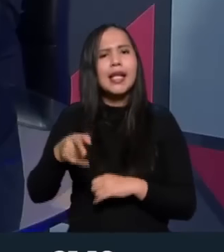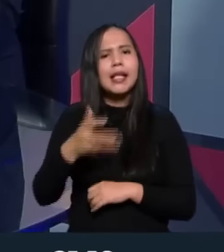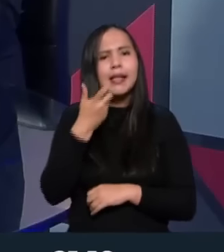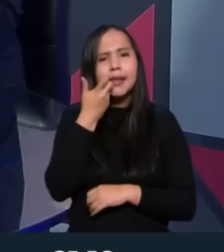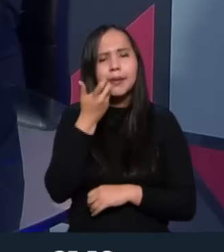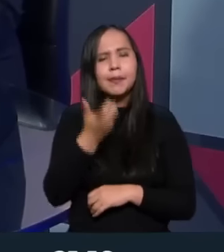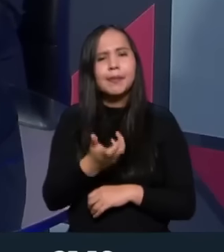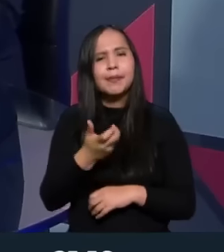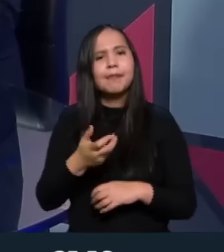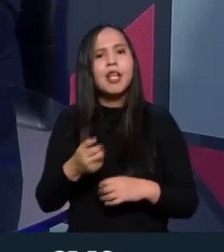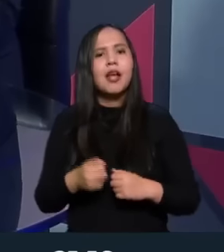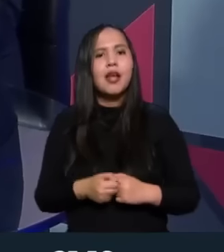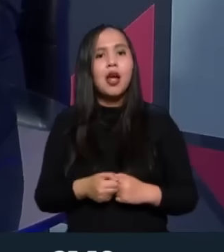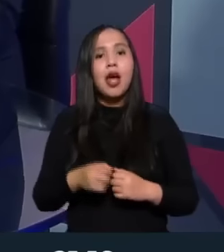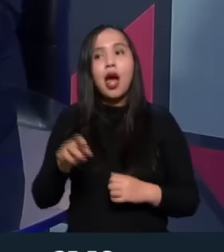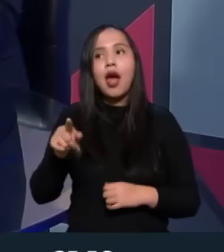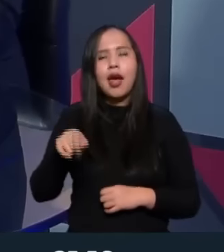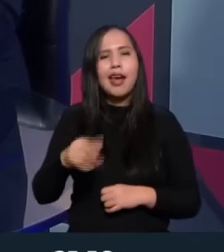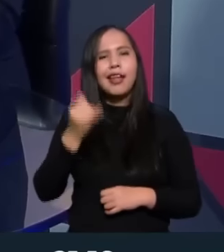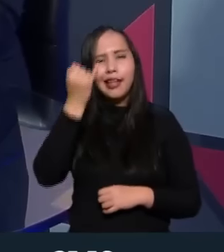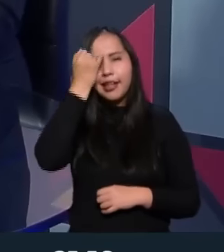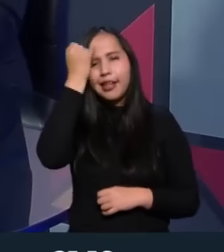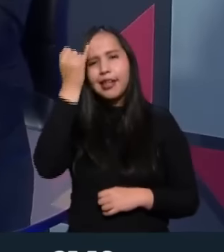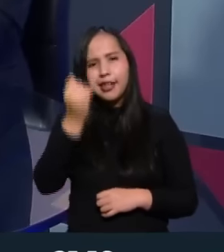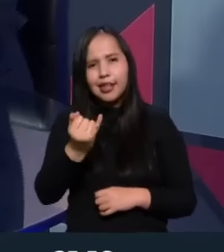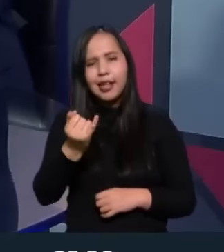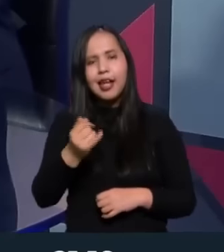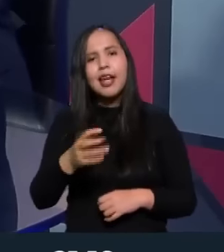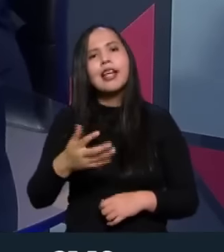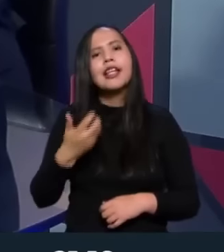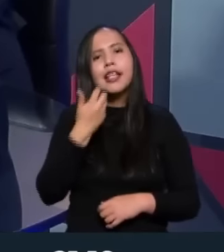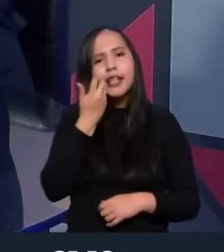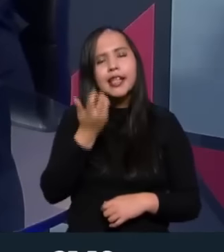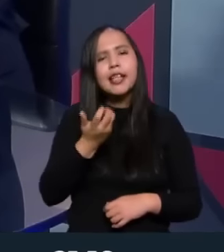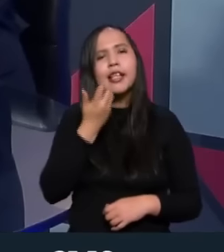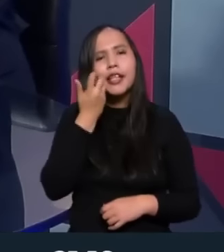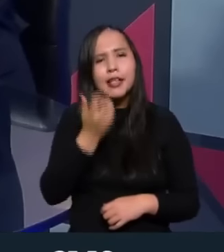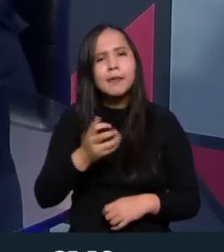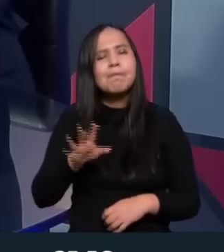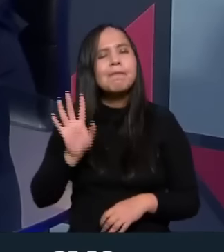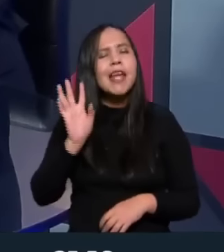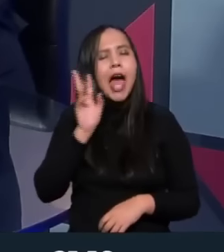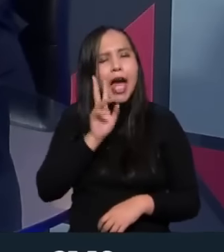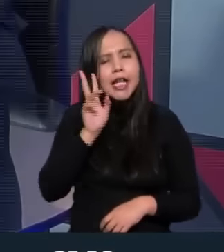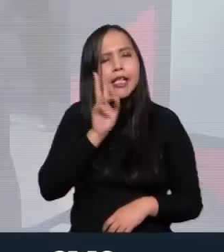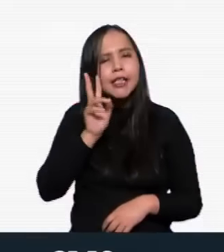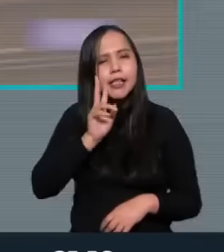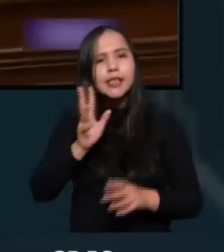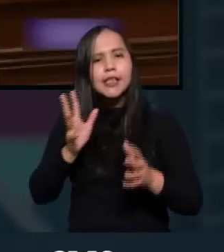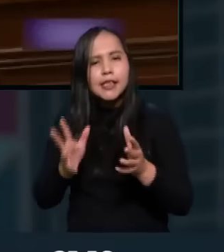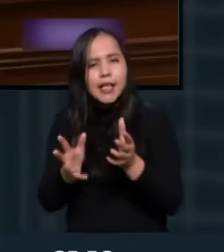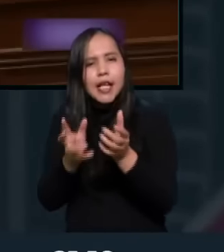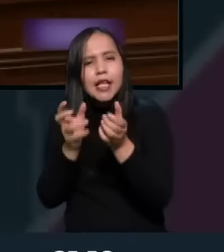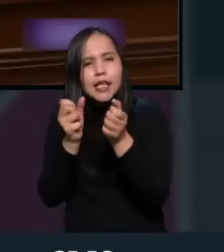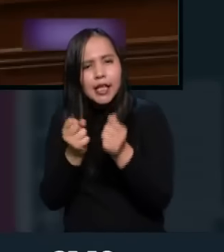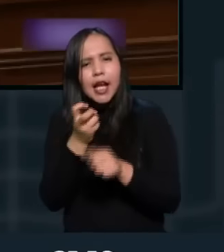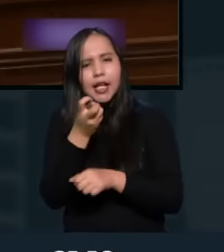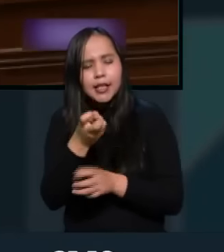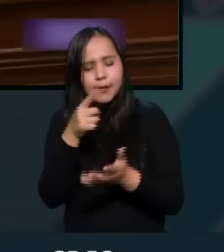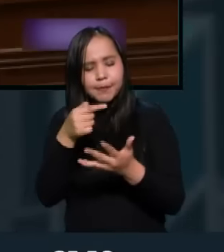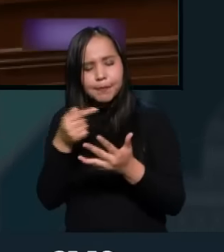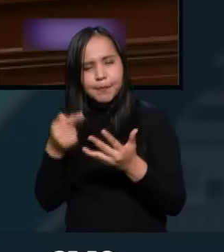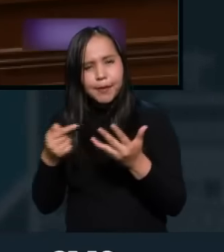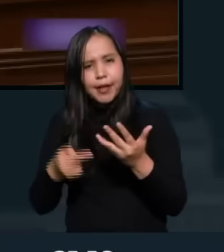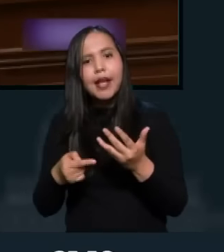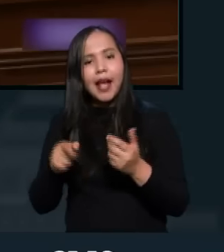el chanfle o la curva para intentar, la jiribilla, para intentar, digamos, rescatar esta porción. O sea,